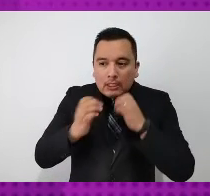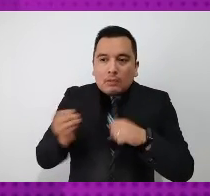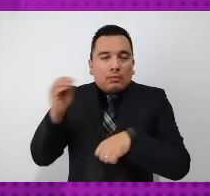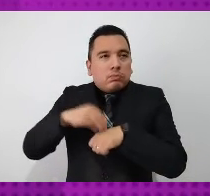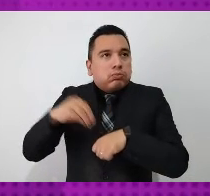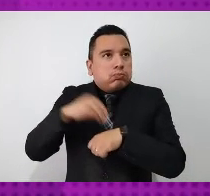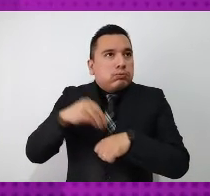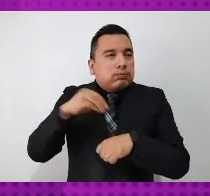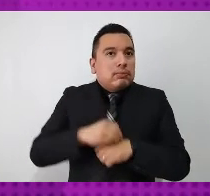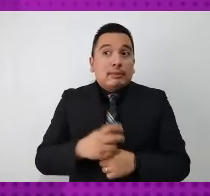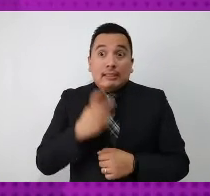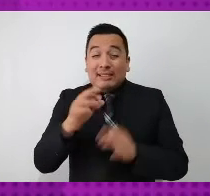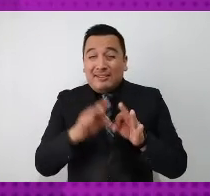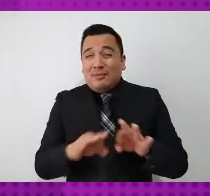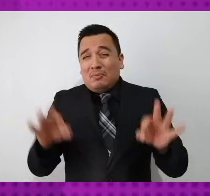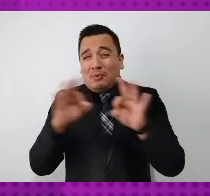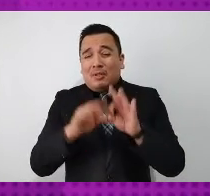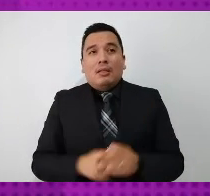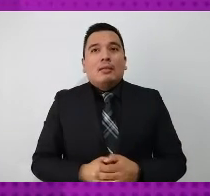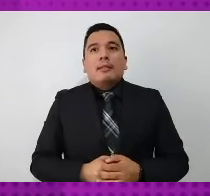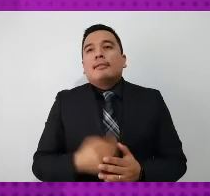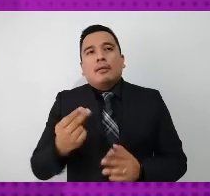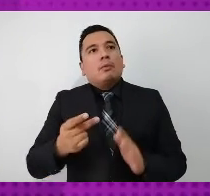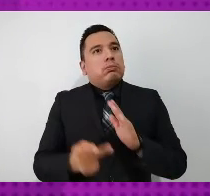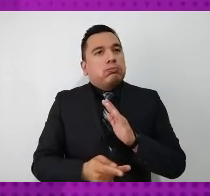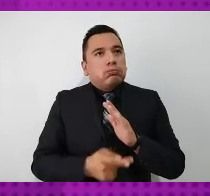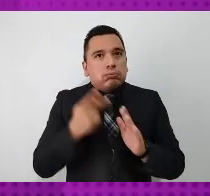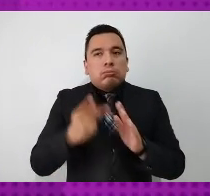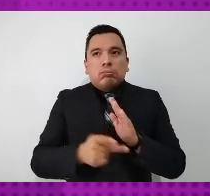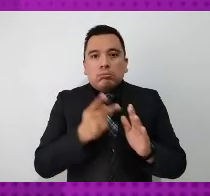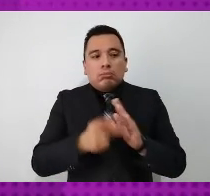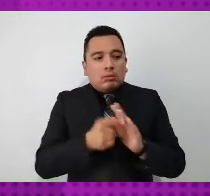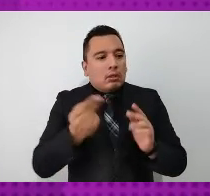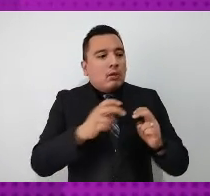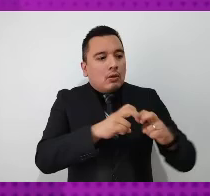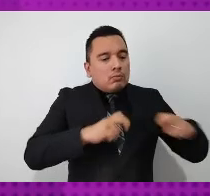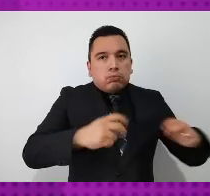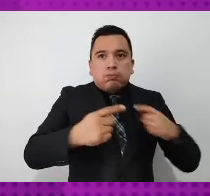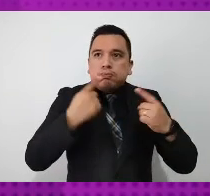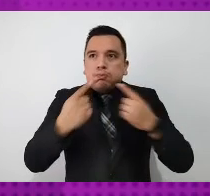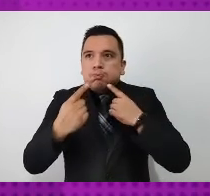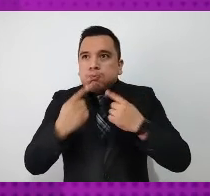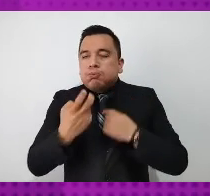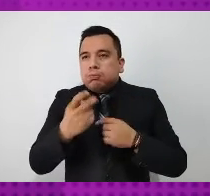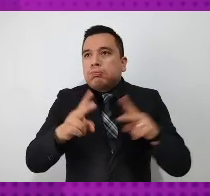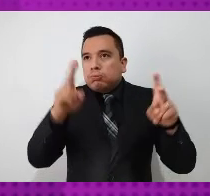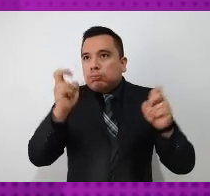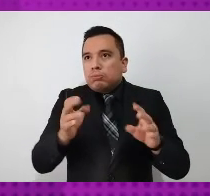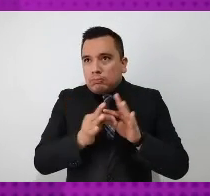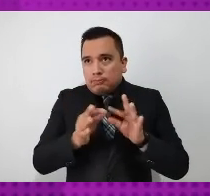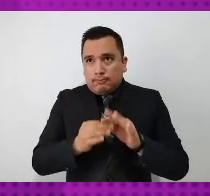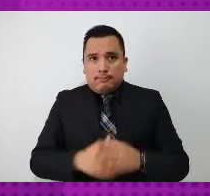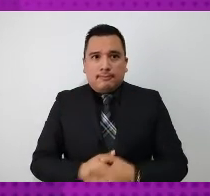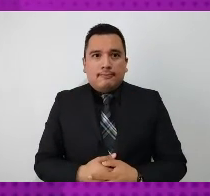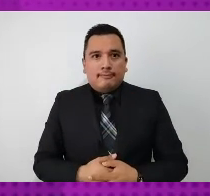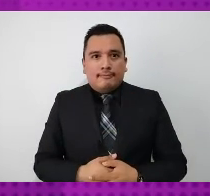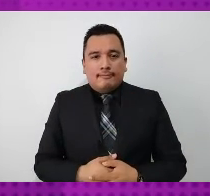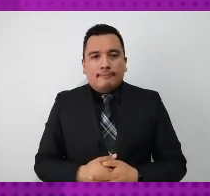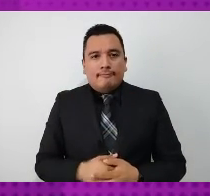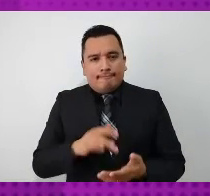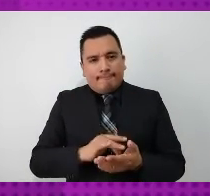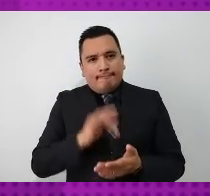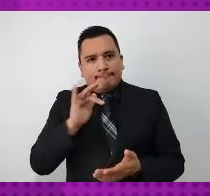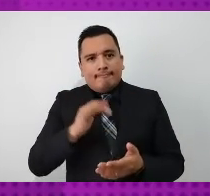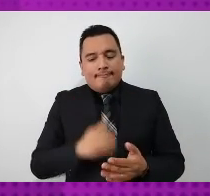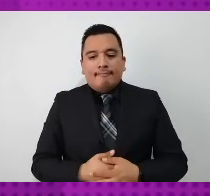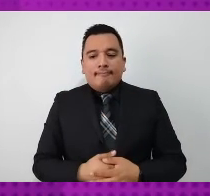estos estos espacios a espacios abiertos y sobre todo poner los temas en la mesa muchas gracias de arq bueno